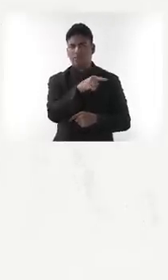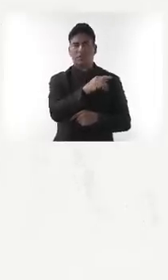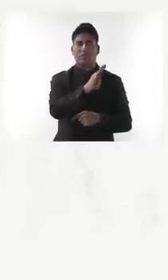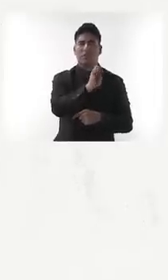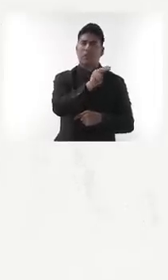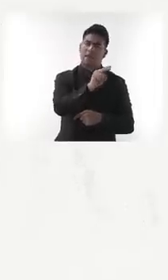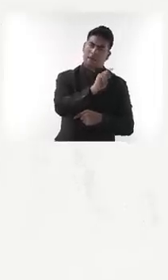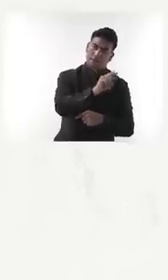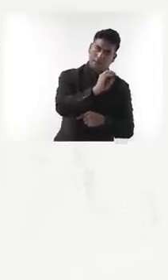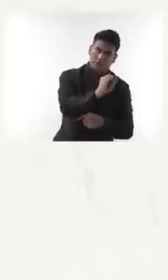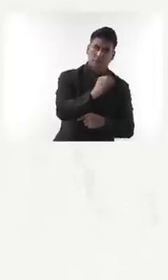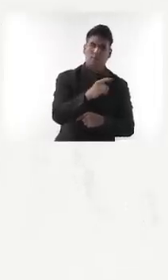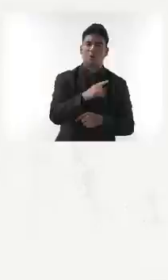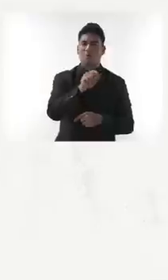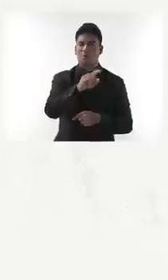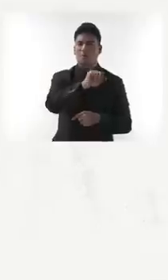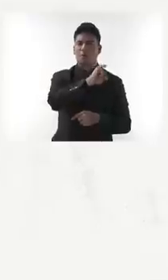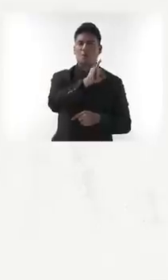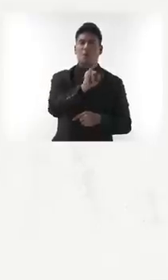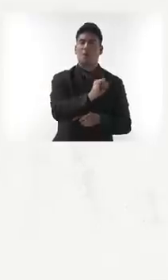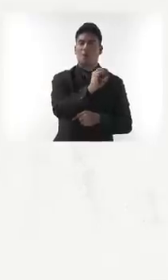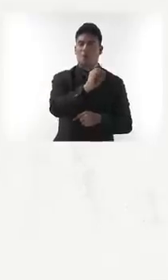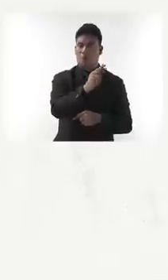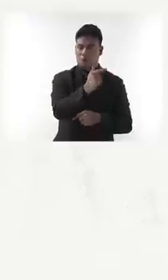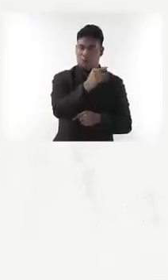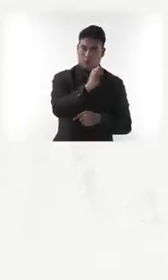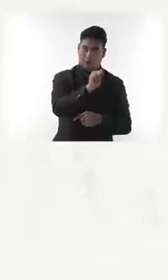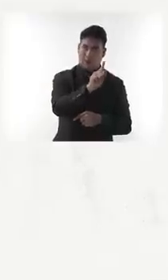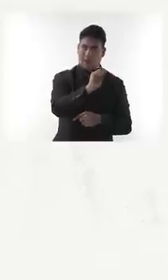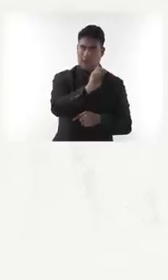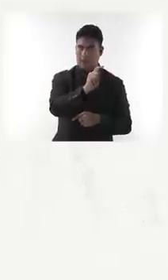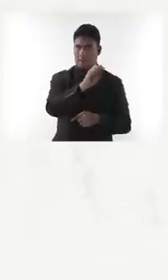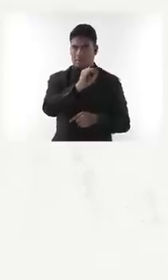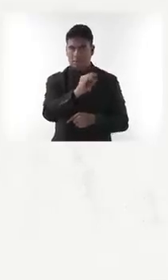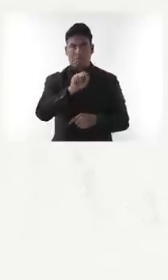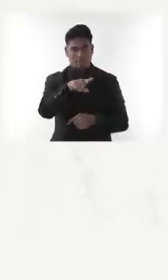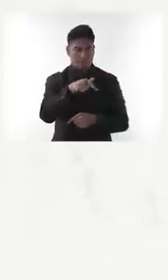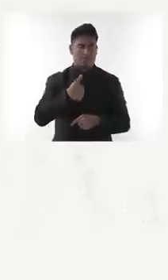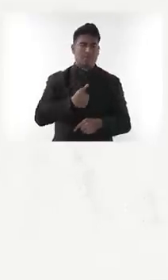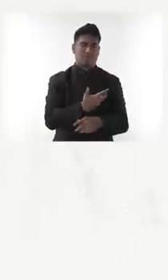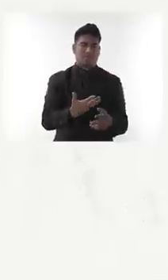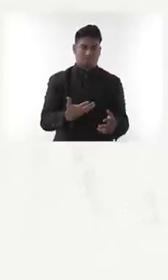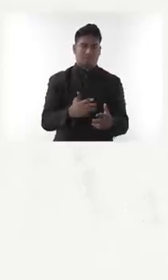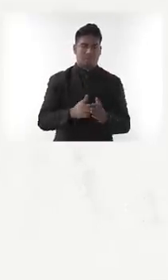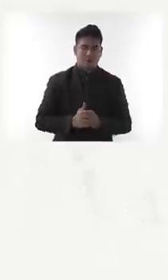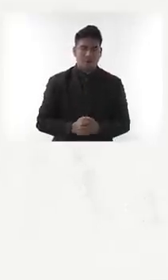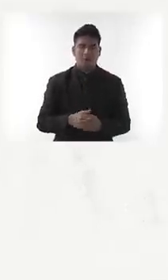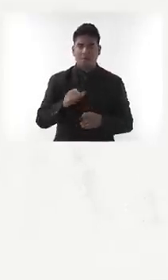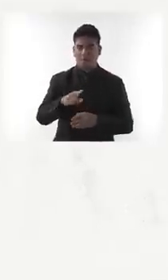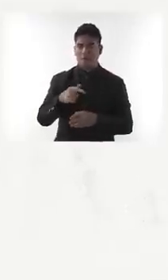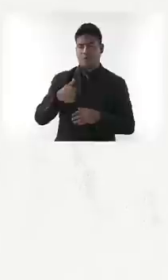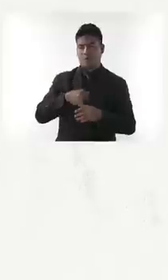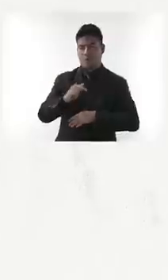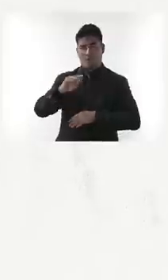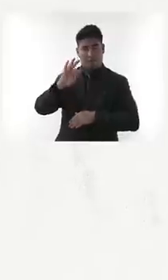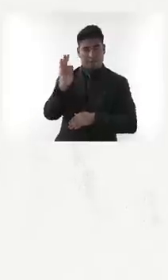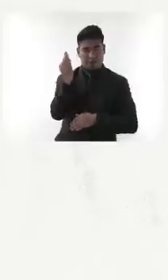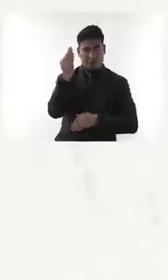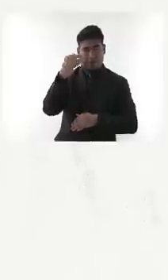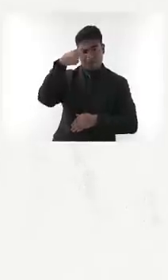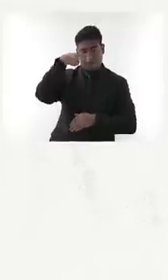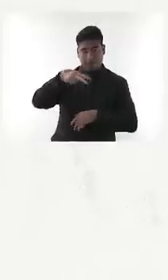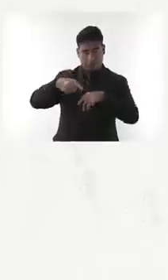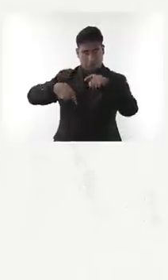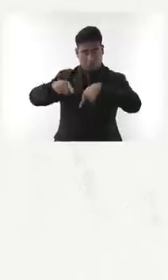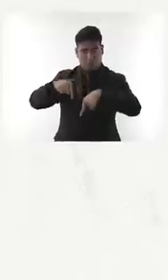Ernesto Tinajero y Jorge Alberto Hank, de la mano del presidente de la Federación Mexicana de Fútbol, quien fungirá